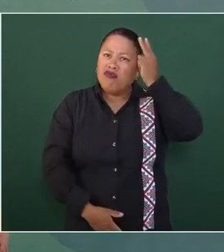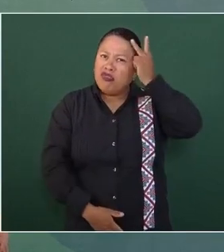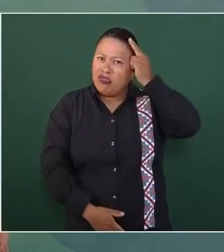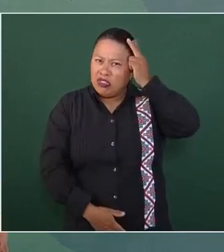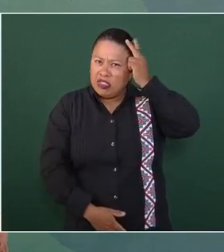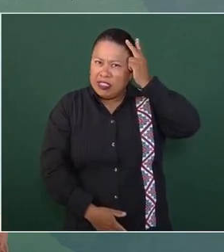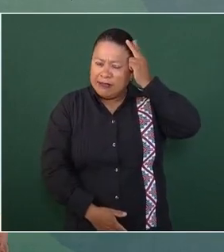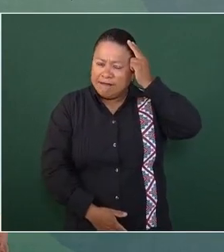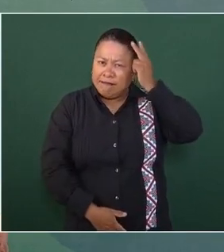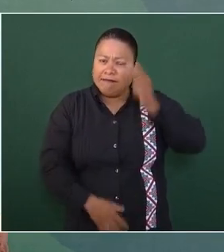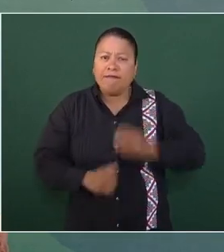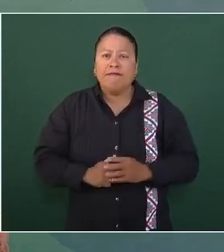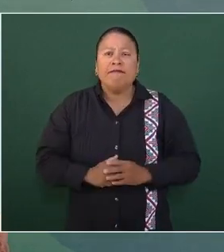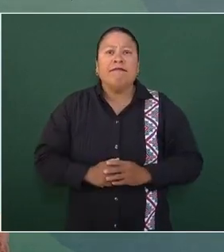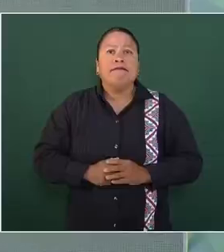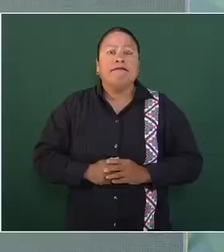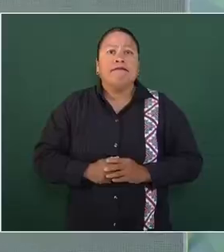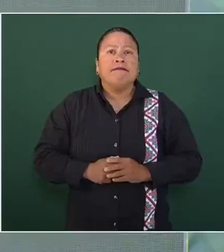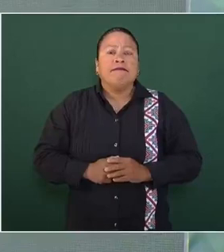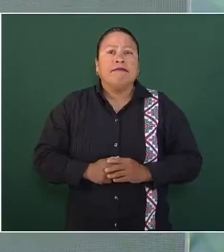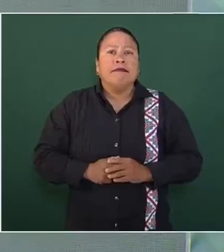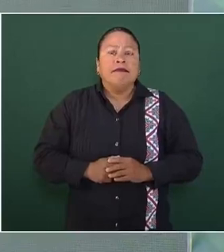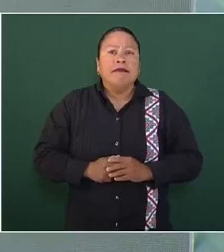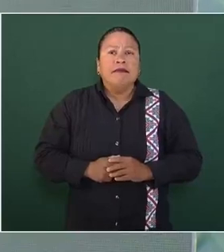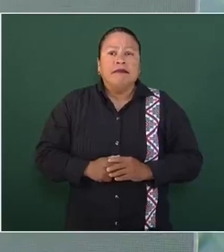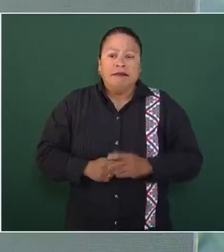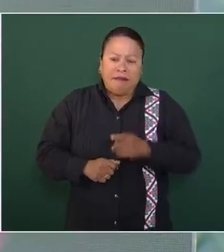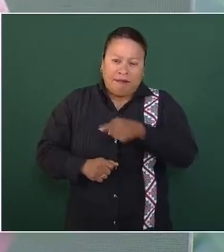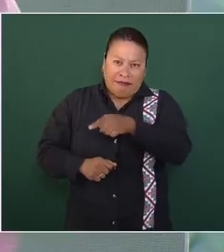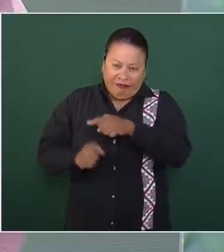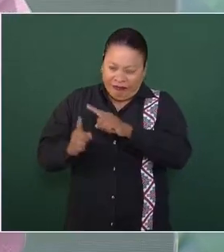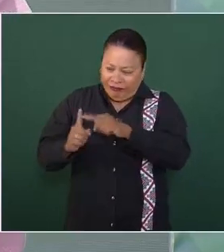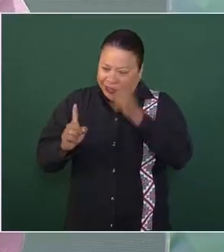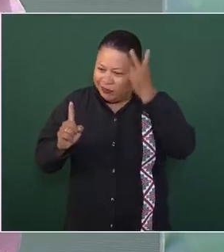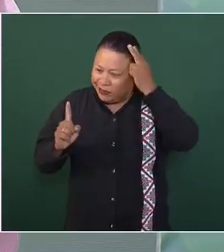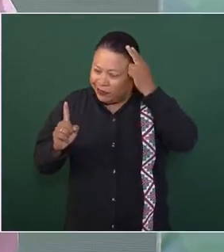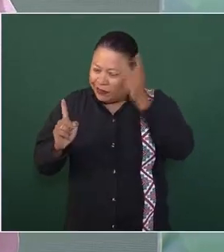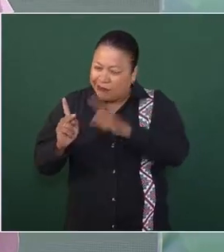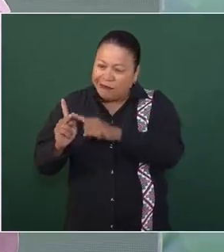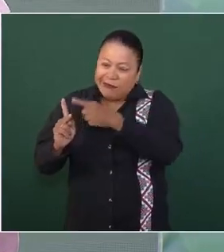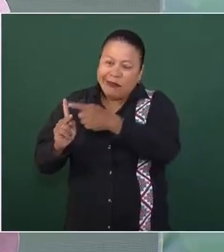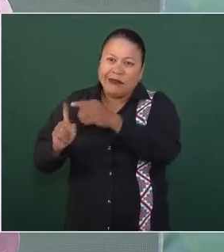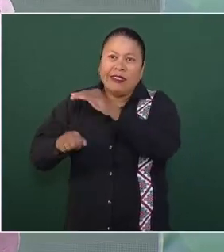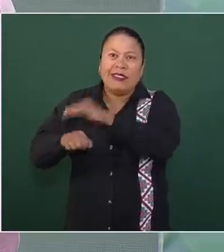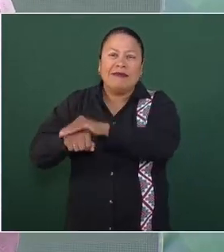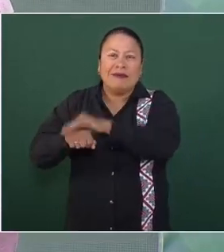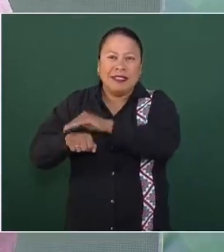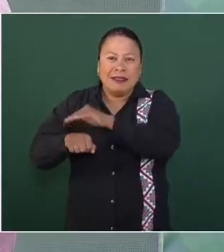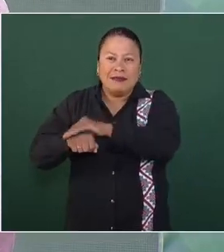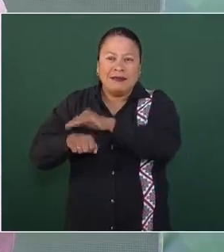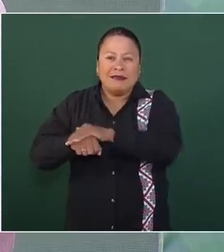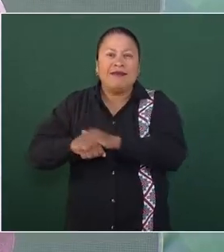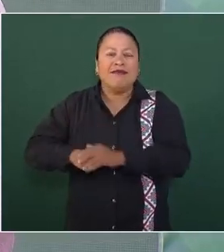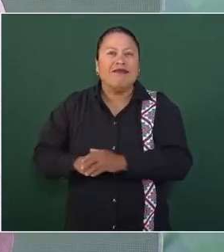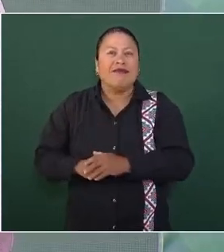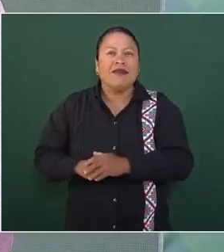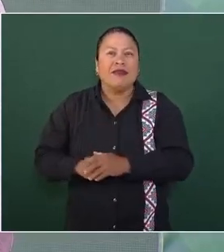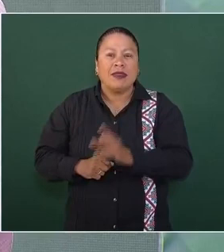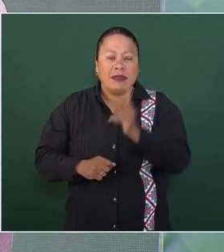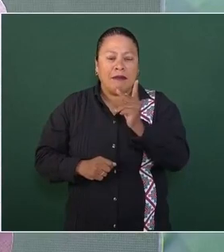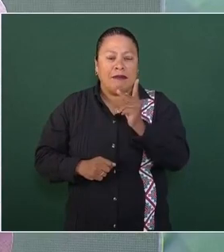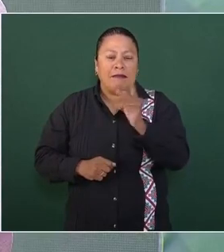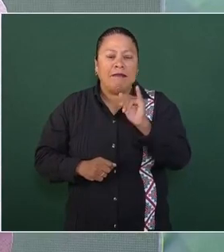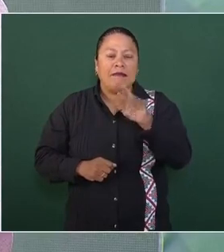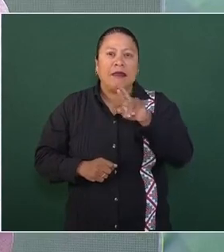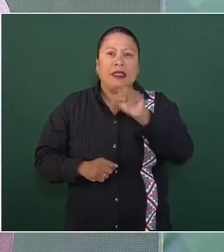con su amigo y contratista predilecto Pearson